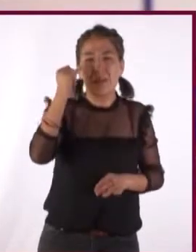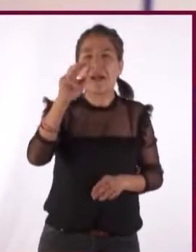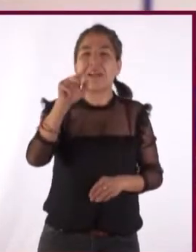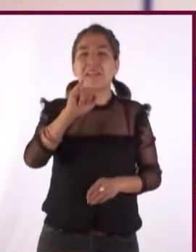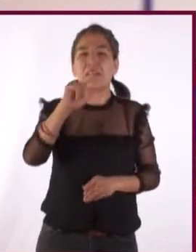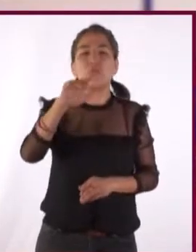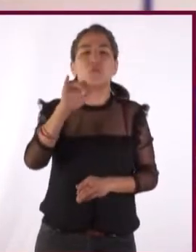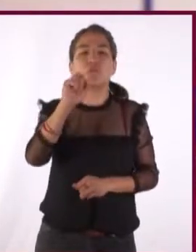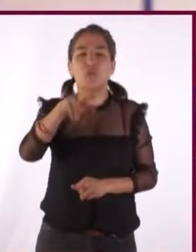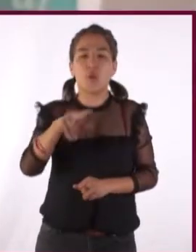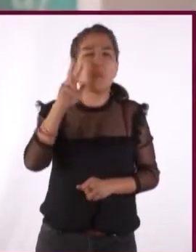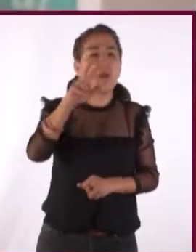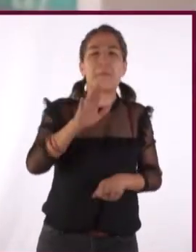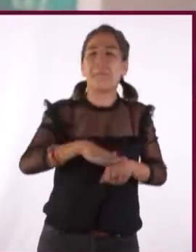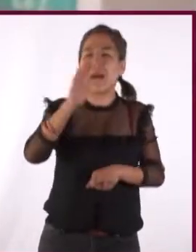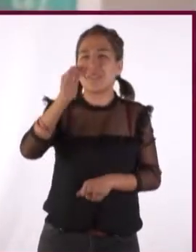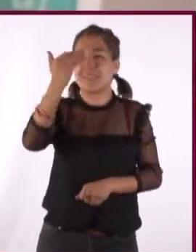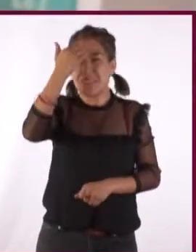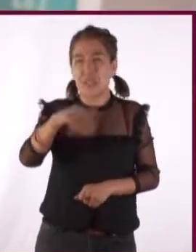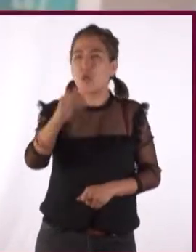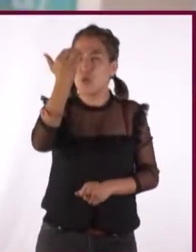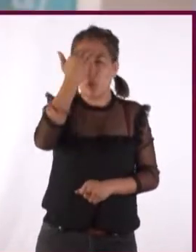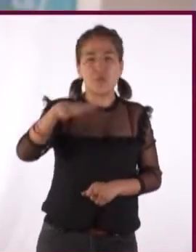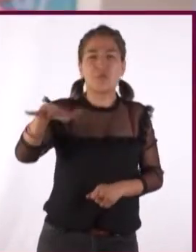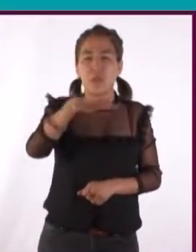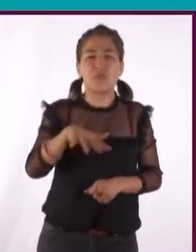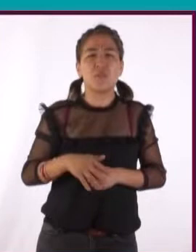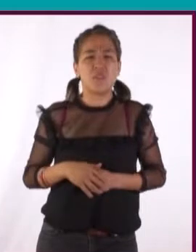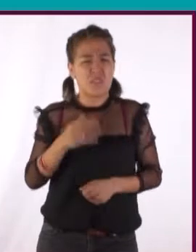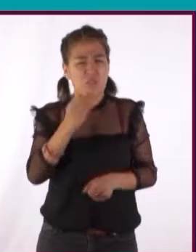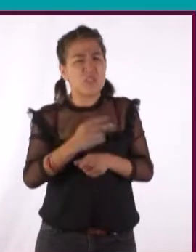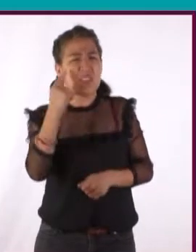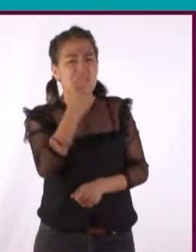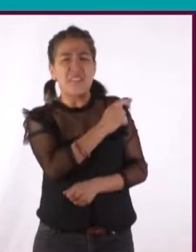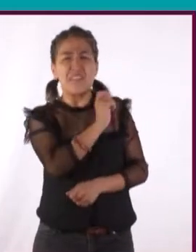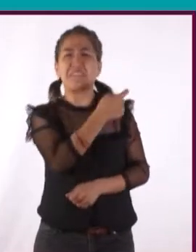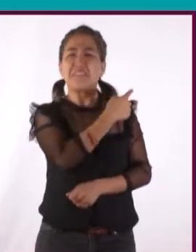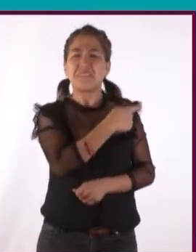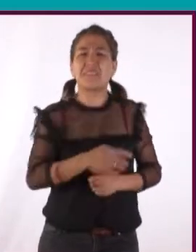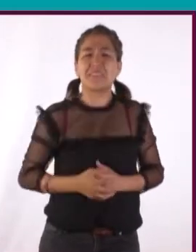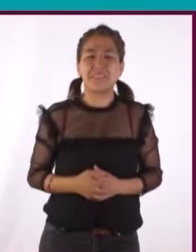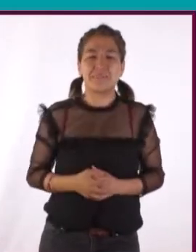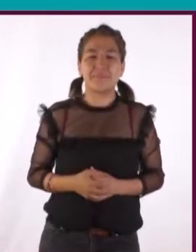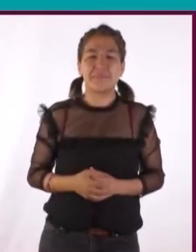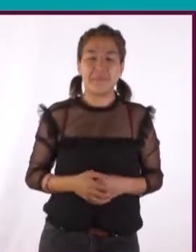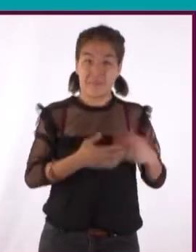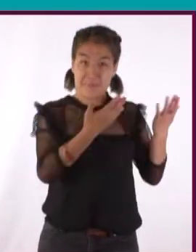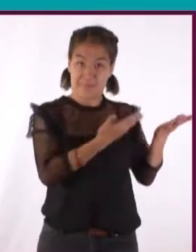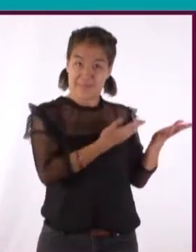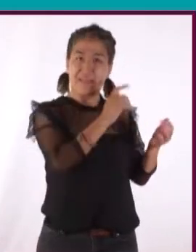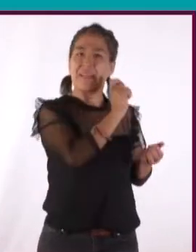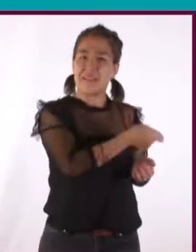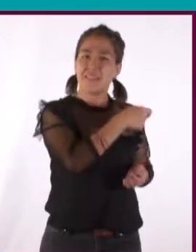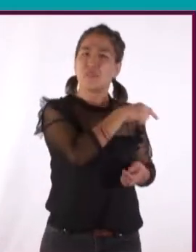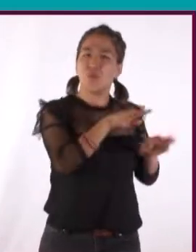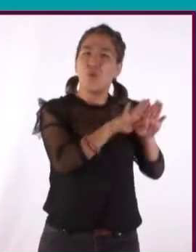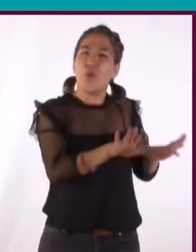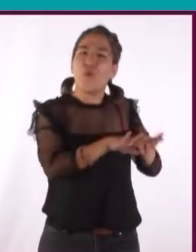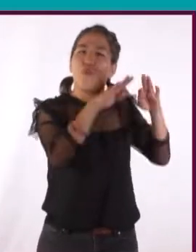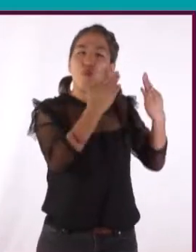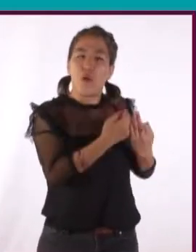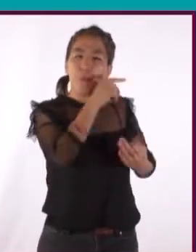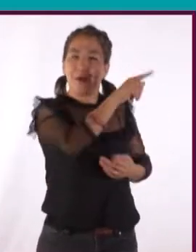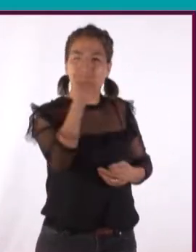visuales más conocidas. A ver, Dímara, explícanos, ¿qué vemos? Pues claro, aquí nuestro sentido del tamaño